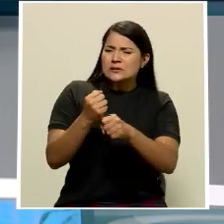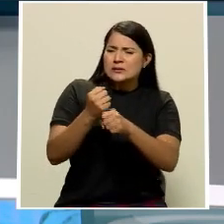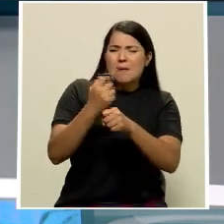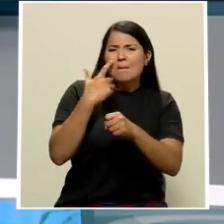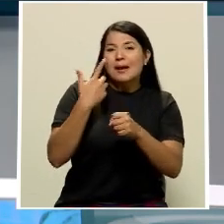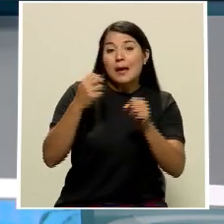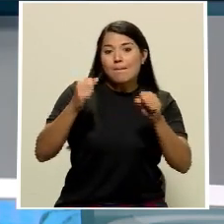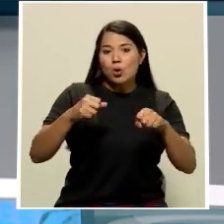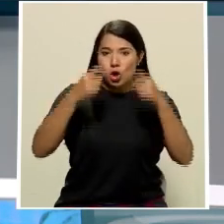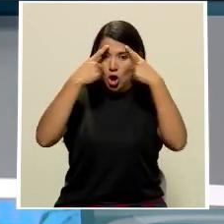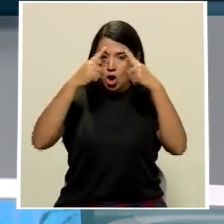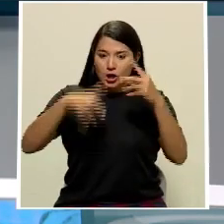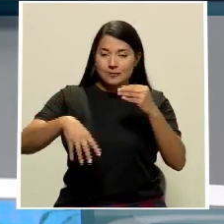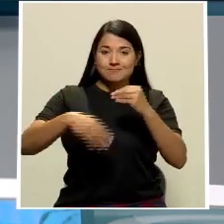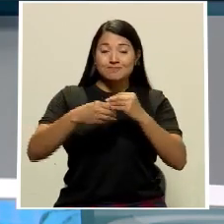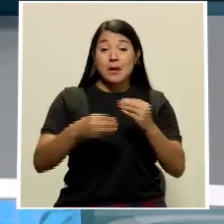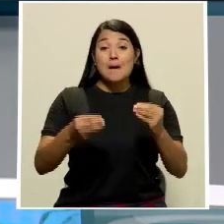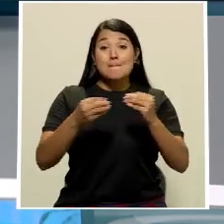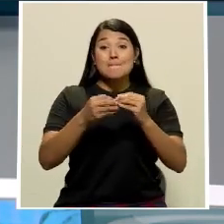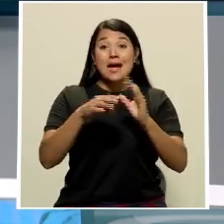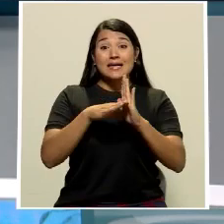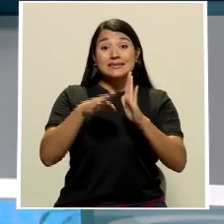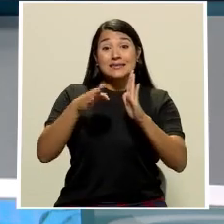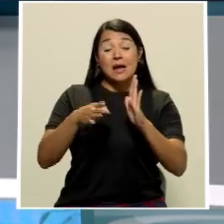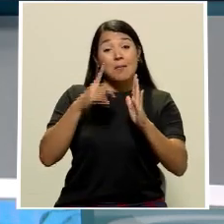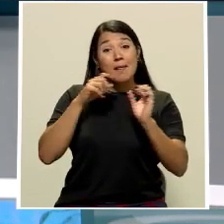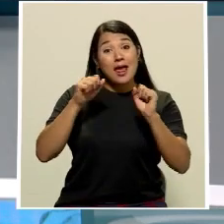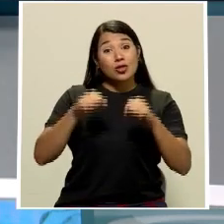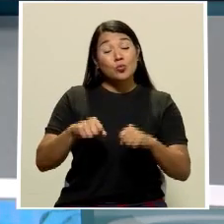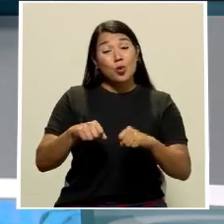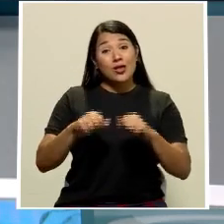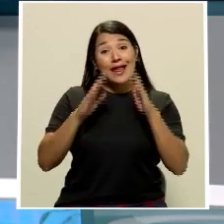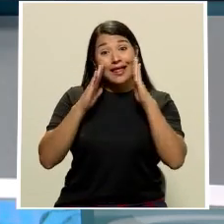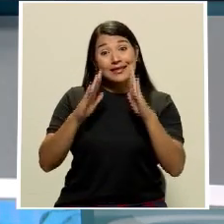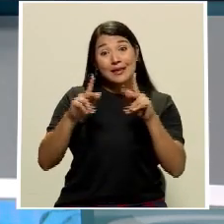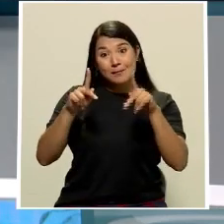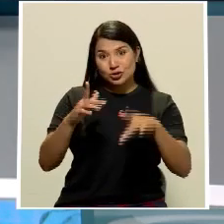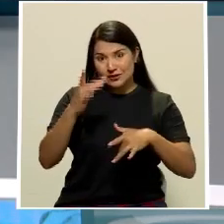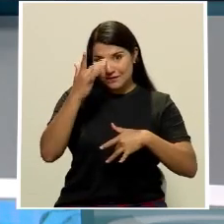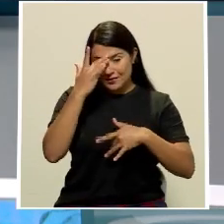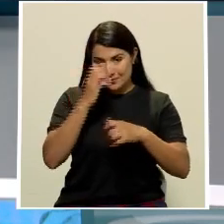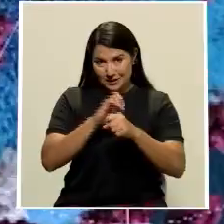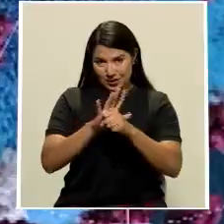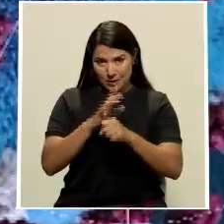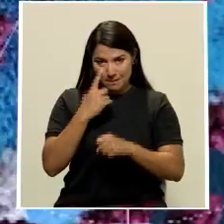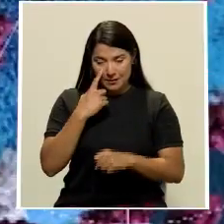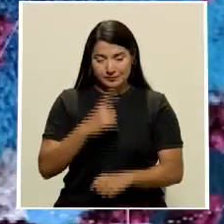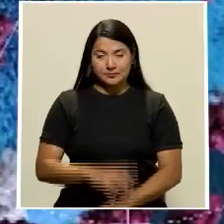ampliación extraordinaria de camas para atender pacientes con el virus. Veamos.